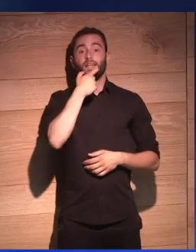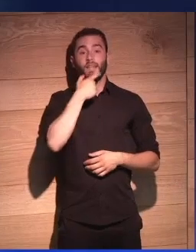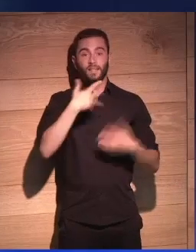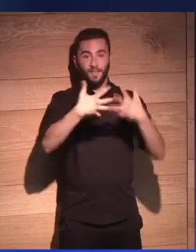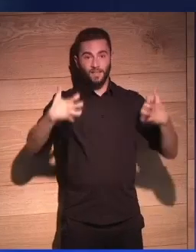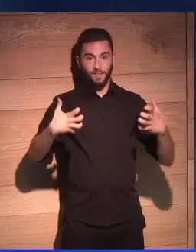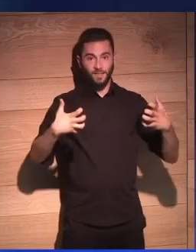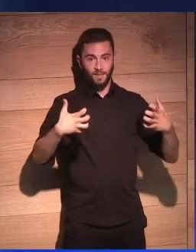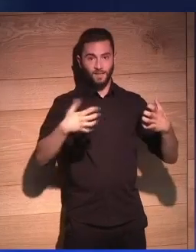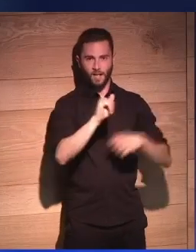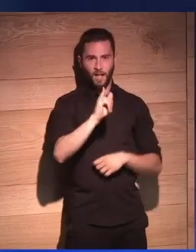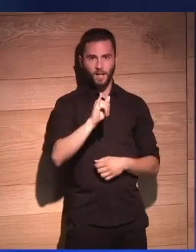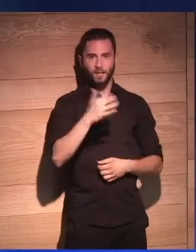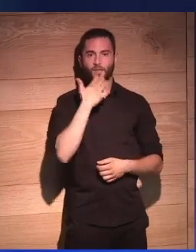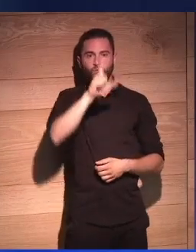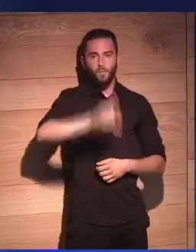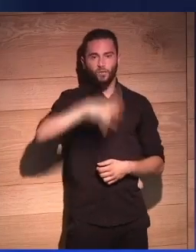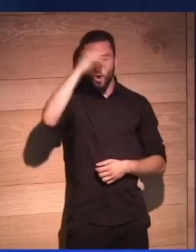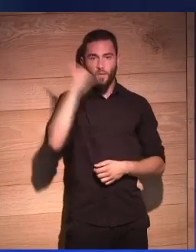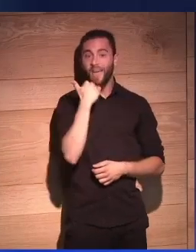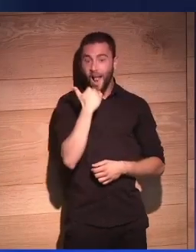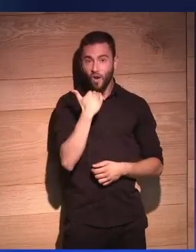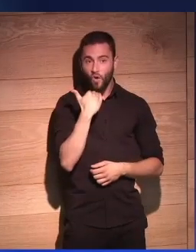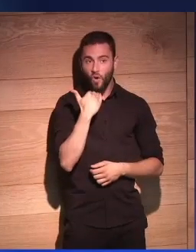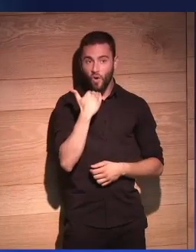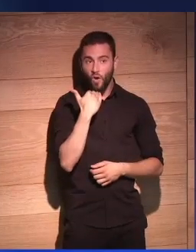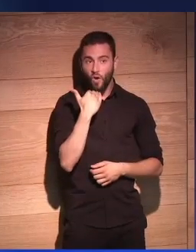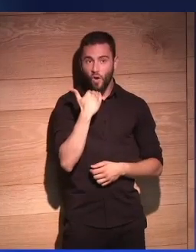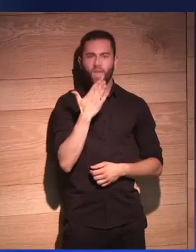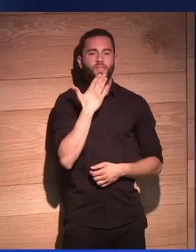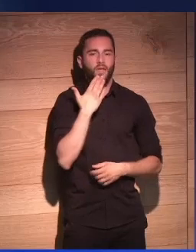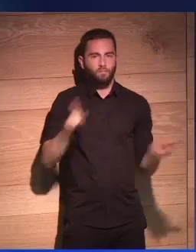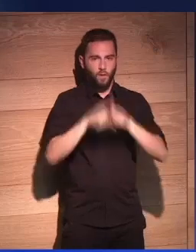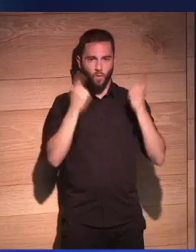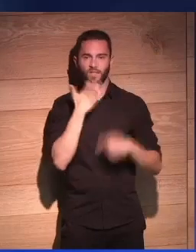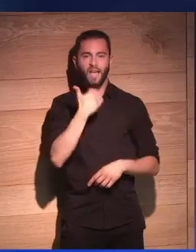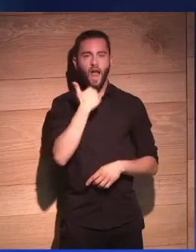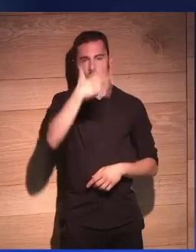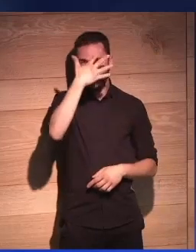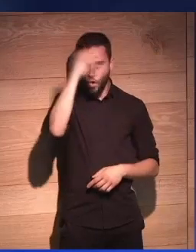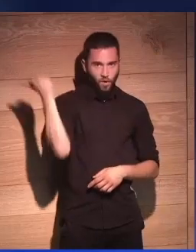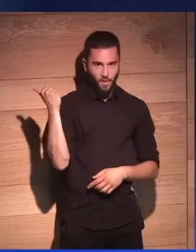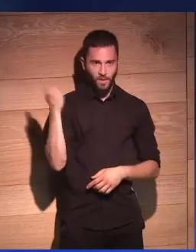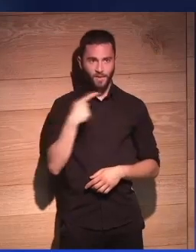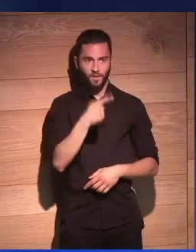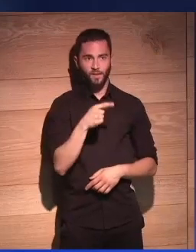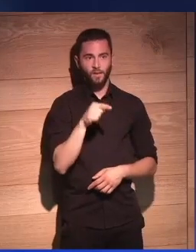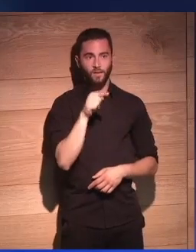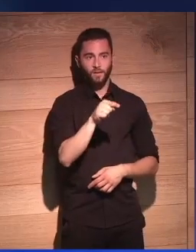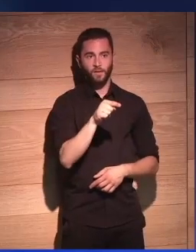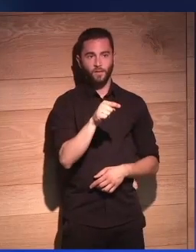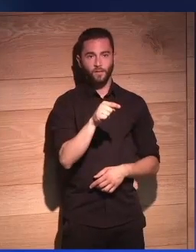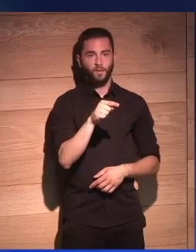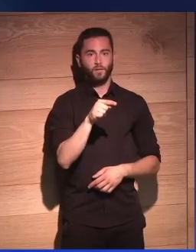es como cuando alguien se olvida de algo, no importa la edad que tenga, pero decimos que es un senior